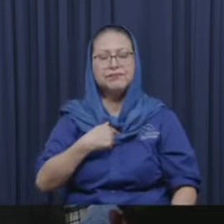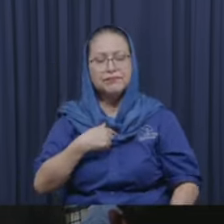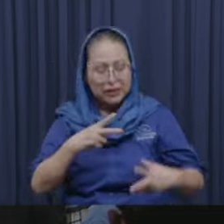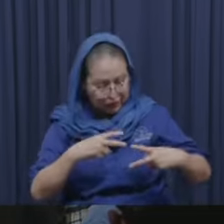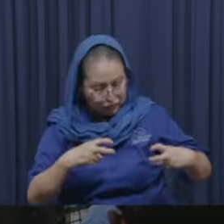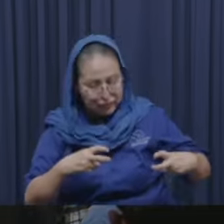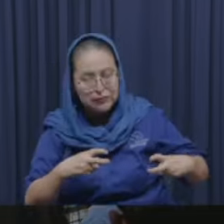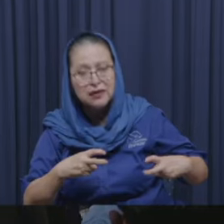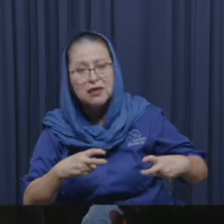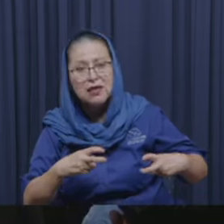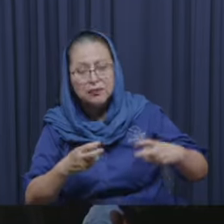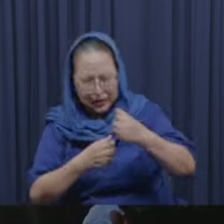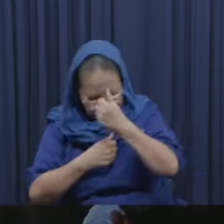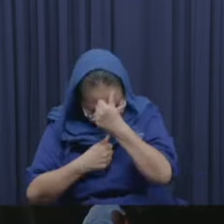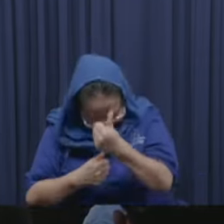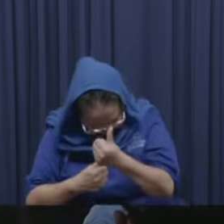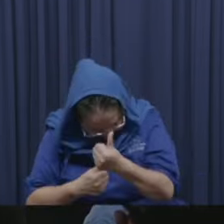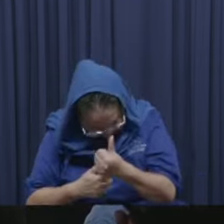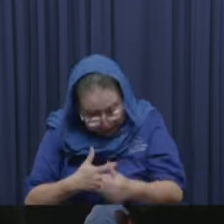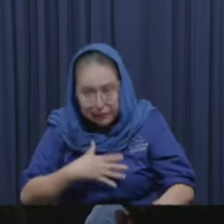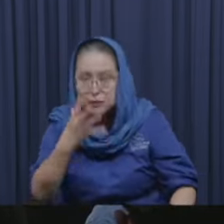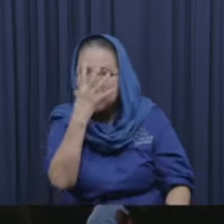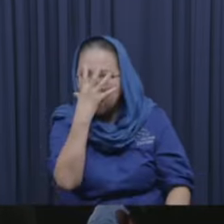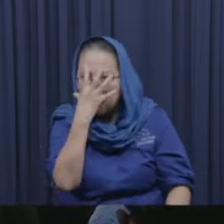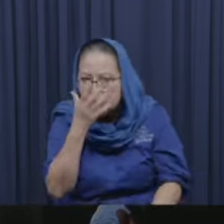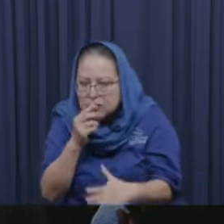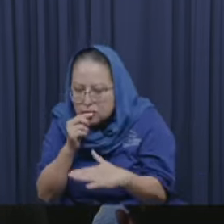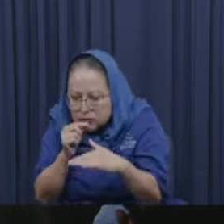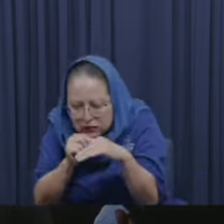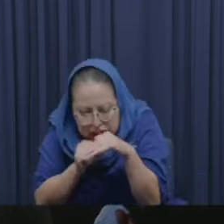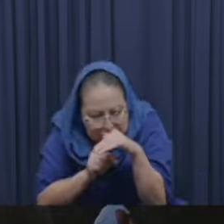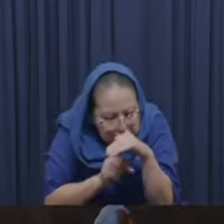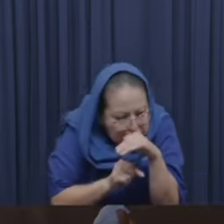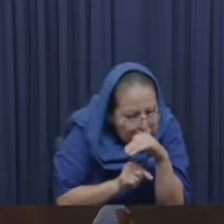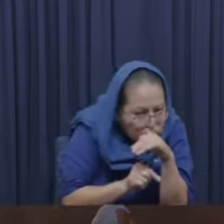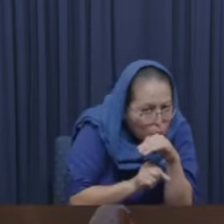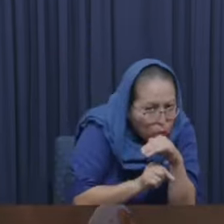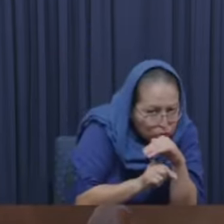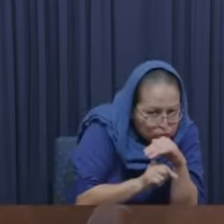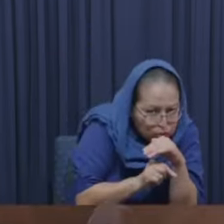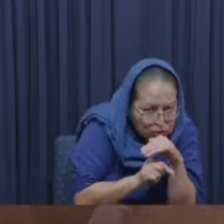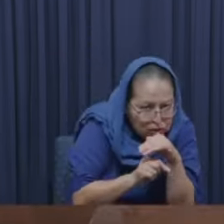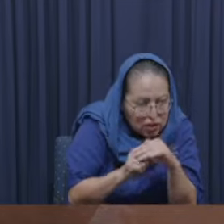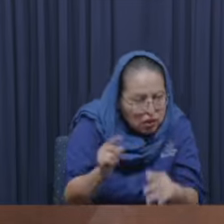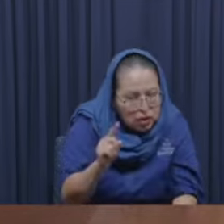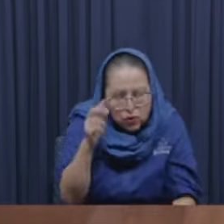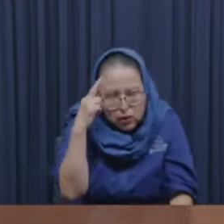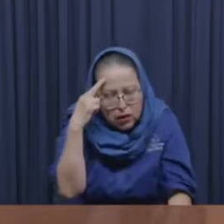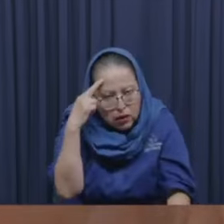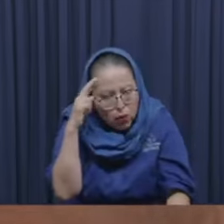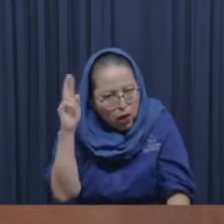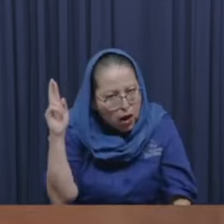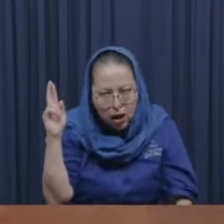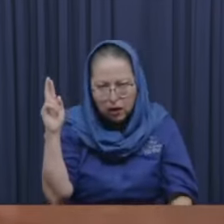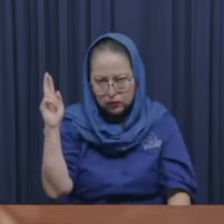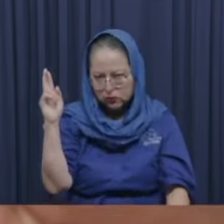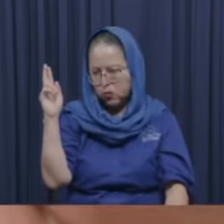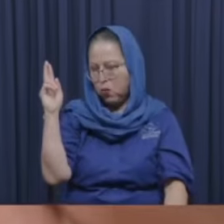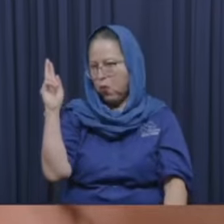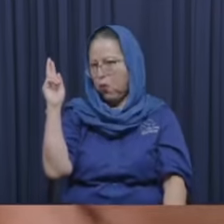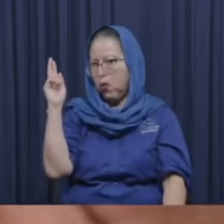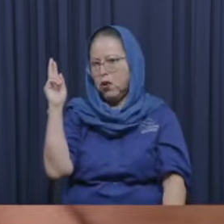pedimos perdón y aquellos pecados que nos son ocultos que ni siquiera nos hemos dado cuenta ni los hemos considerado como faltas